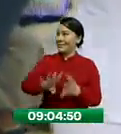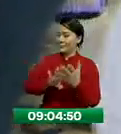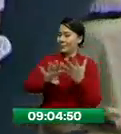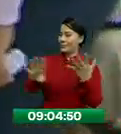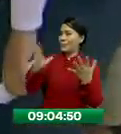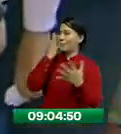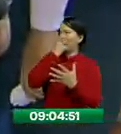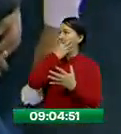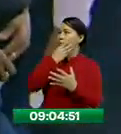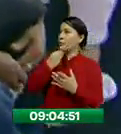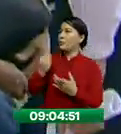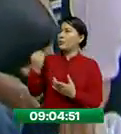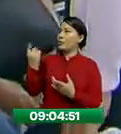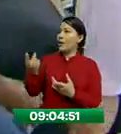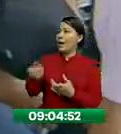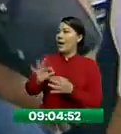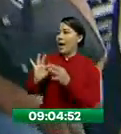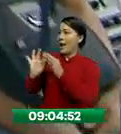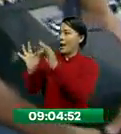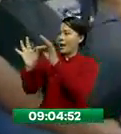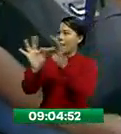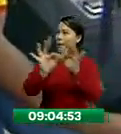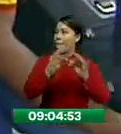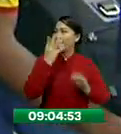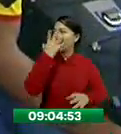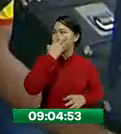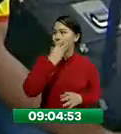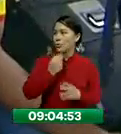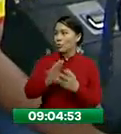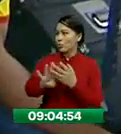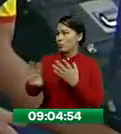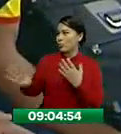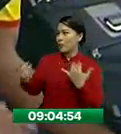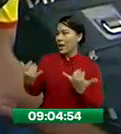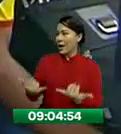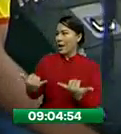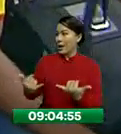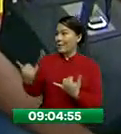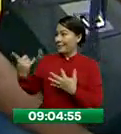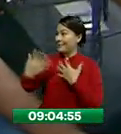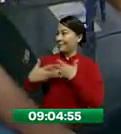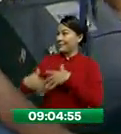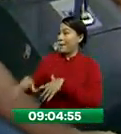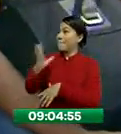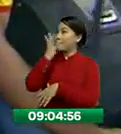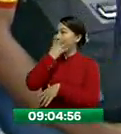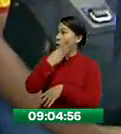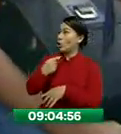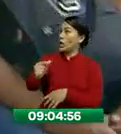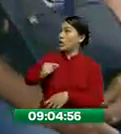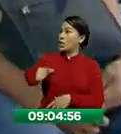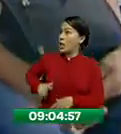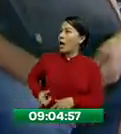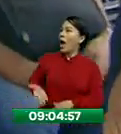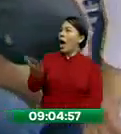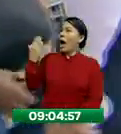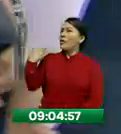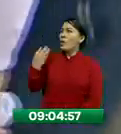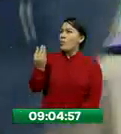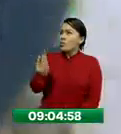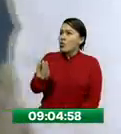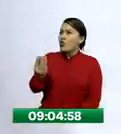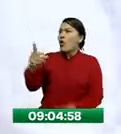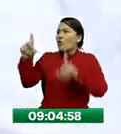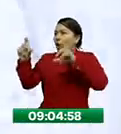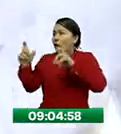desfile, cómo está, que tan bonito que se ve, ¿no? Que ahora lo están hasta mejorando el desfile, porque antes era